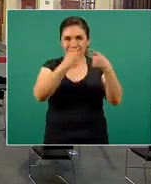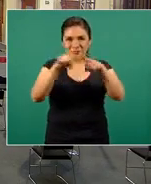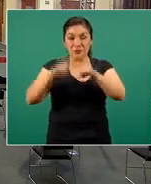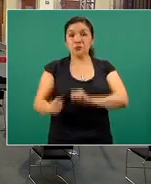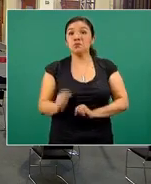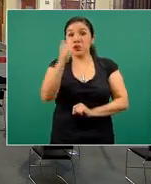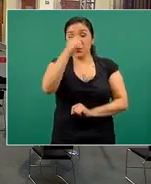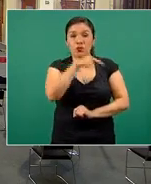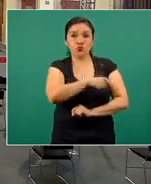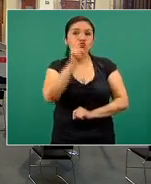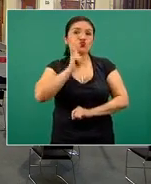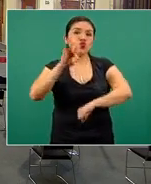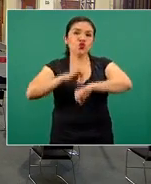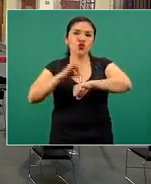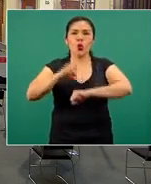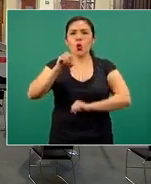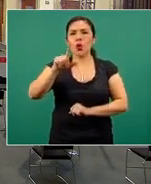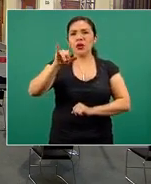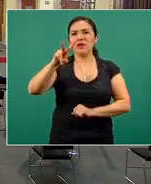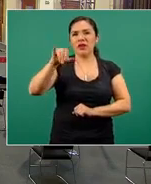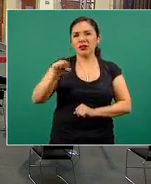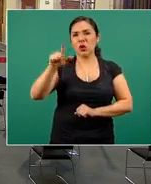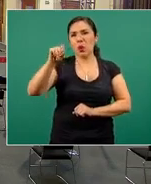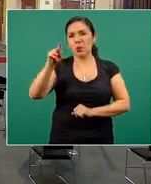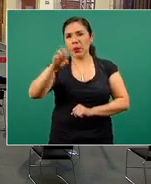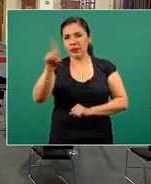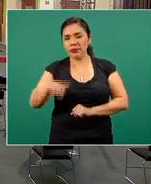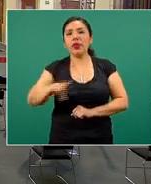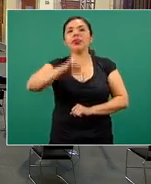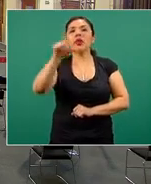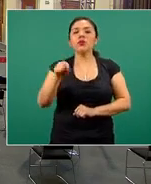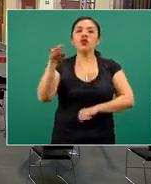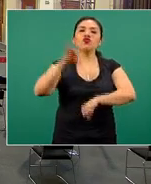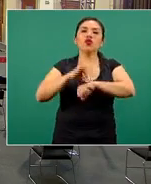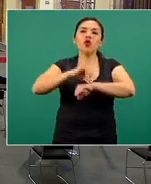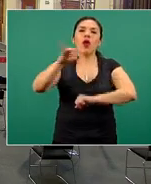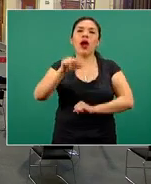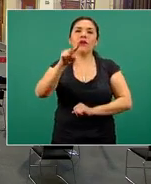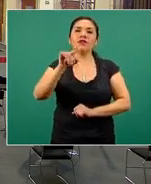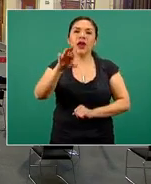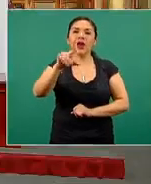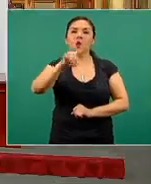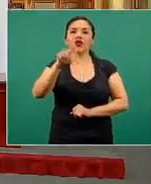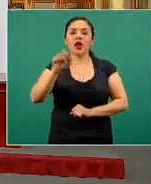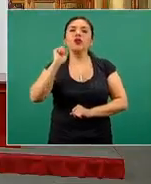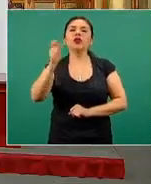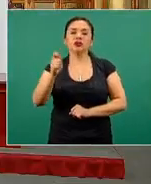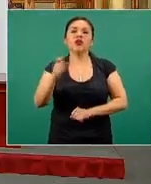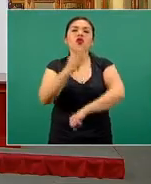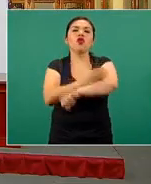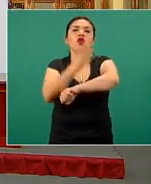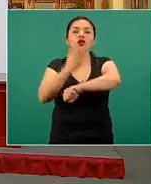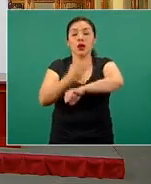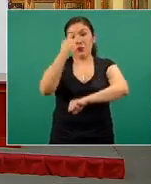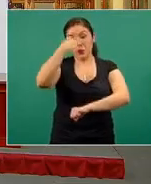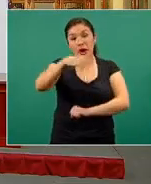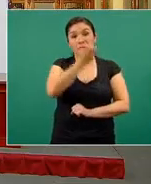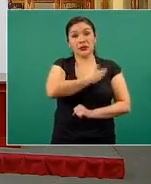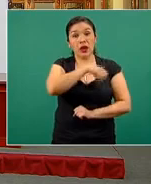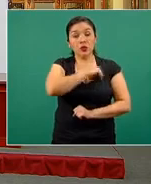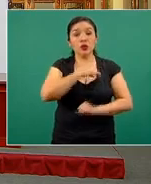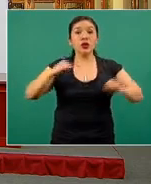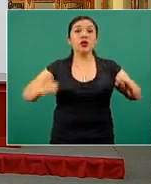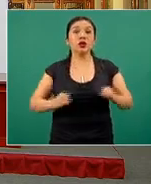a hablar primero la doctora Olivas López Arellano y posteriormente el doctor Javier Lozano Herrera, coordinador de salud